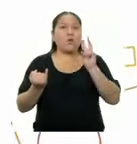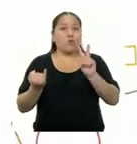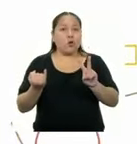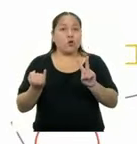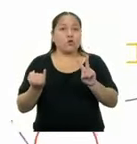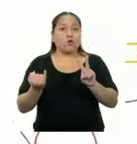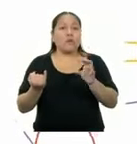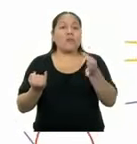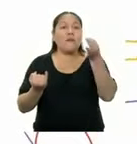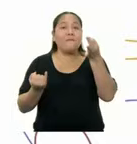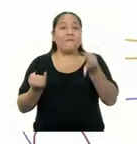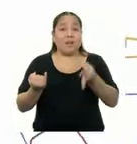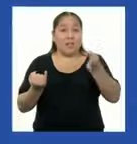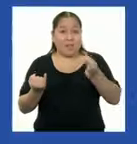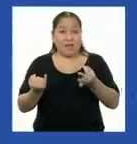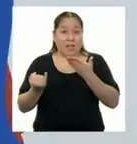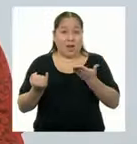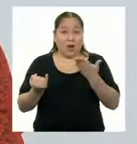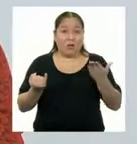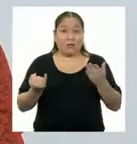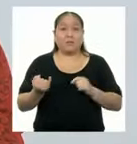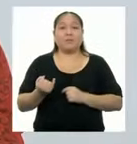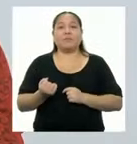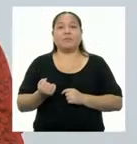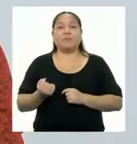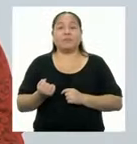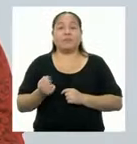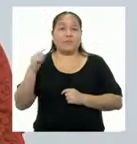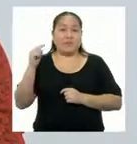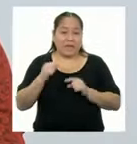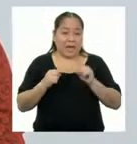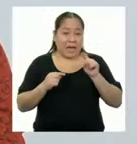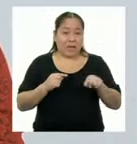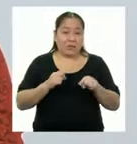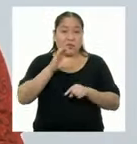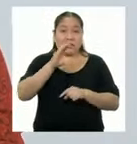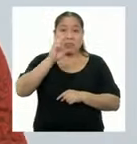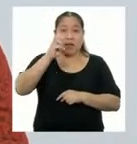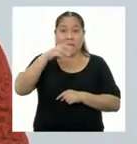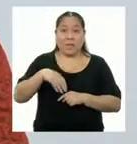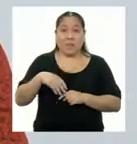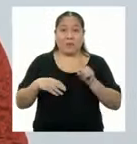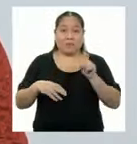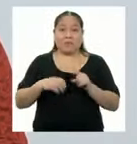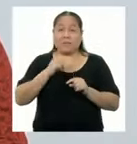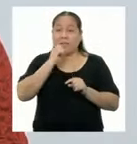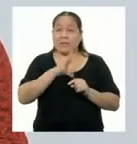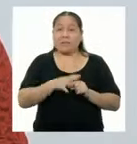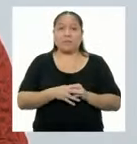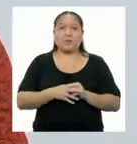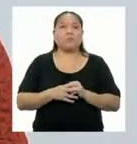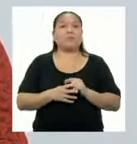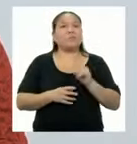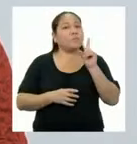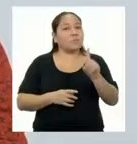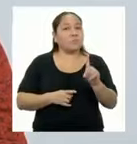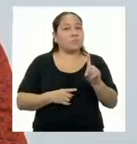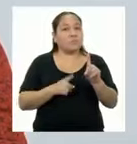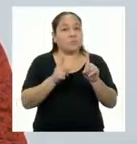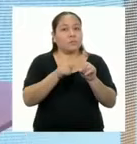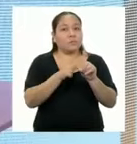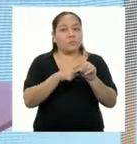Eso significa que en el caso que el objeto sea medido en centímetros, podemos decir que 1 centímetro